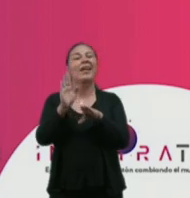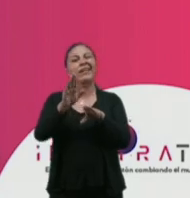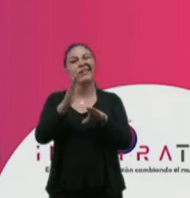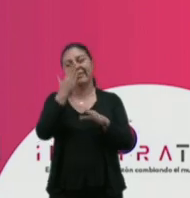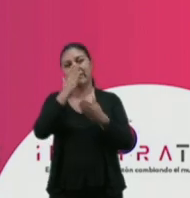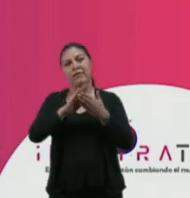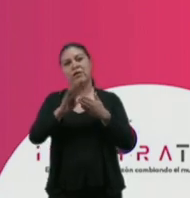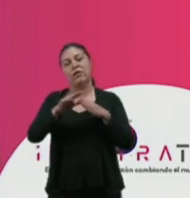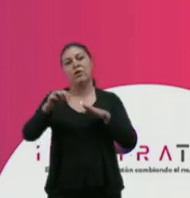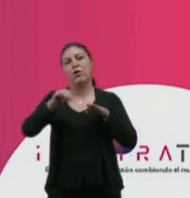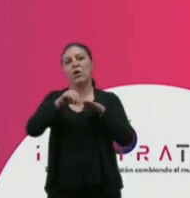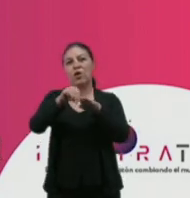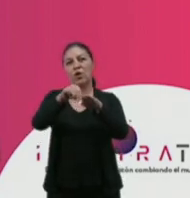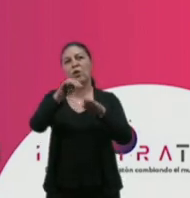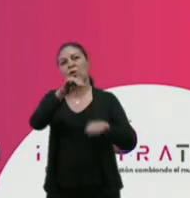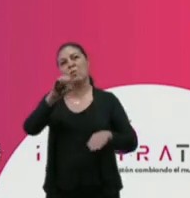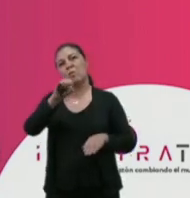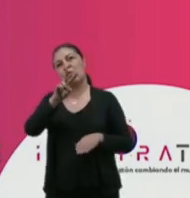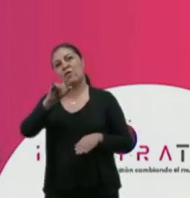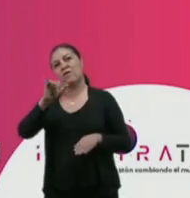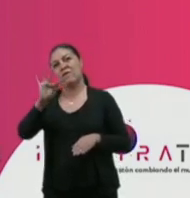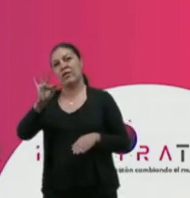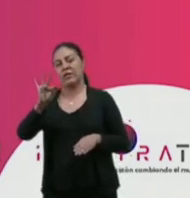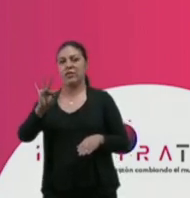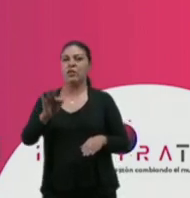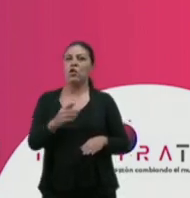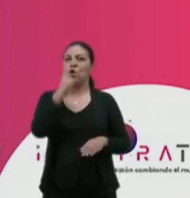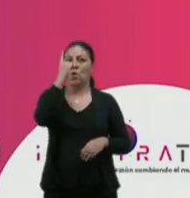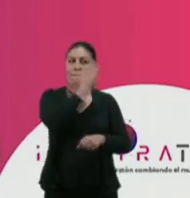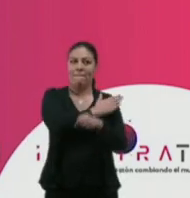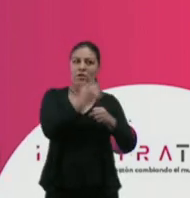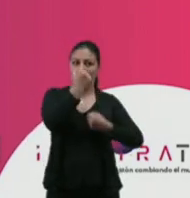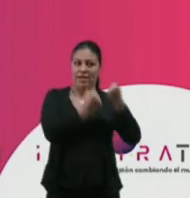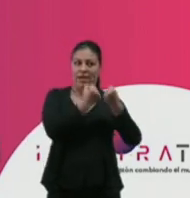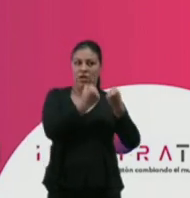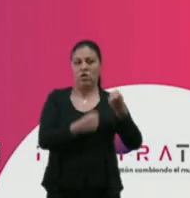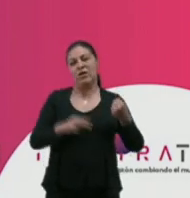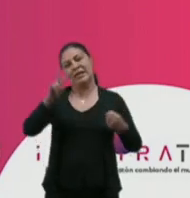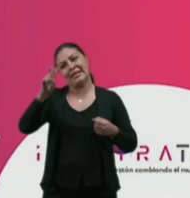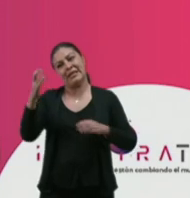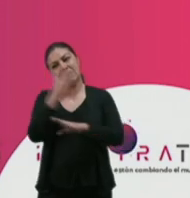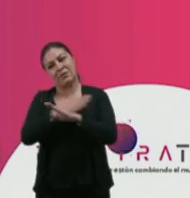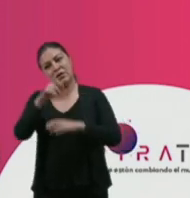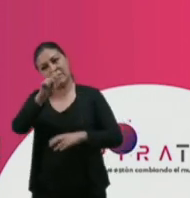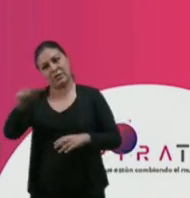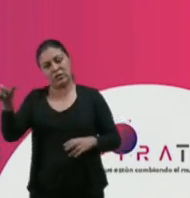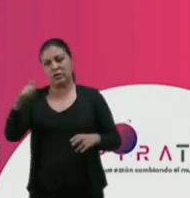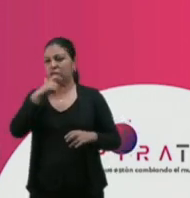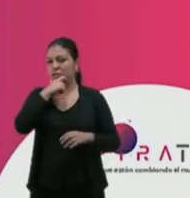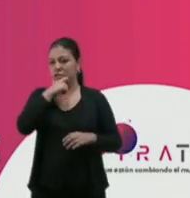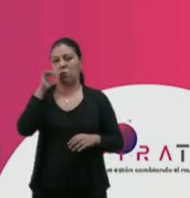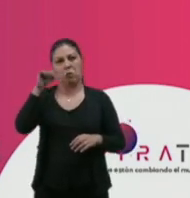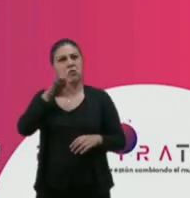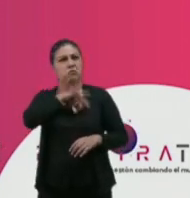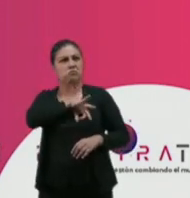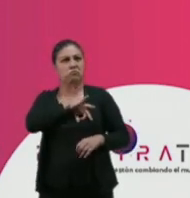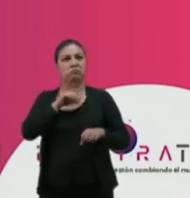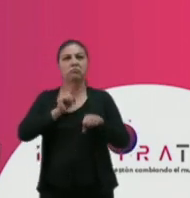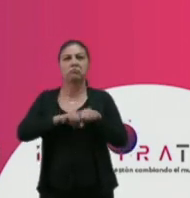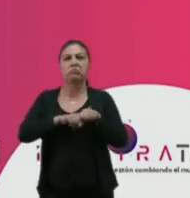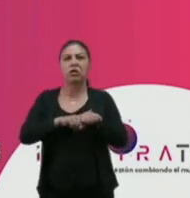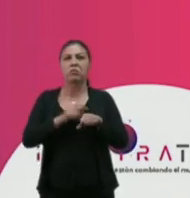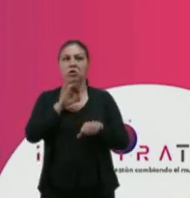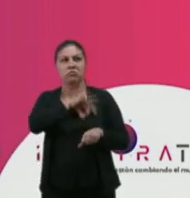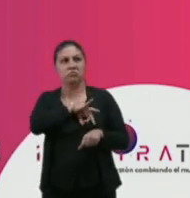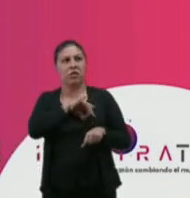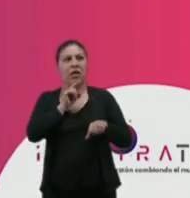y 7 billones de personas. Si tú puedes ahorrarle a la gente tiempo, le vas a hacer un favor